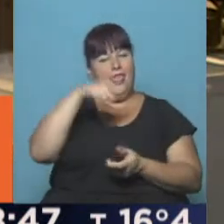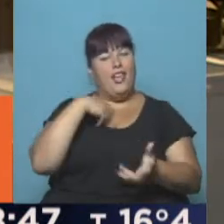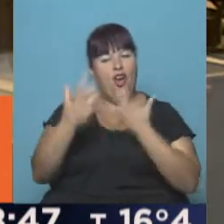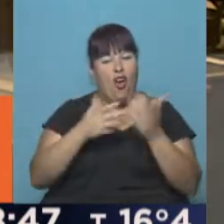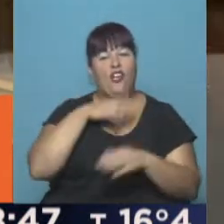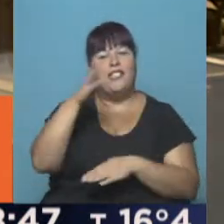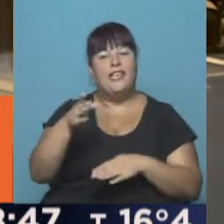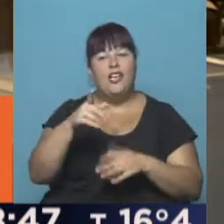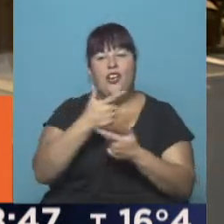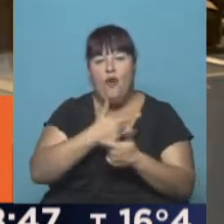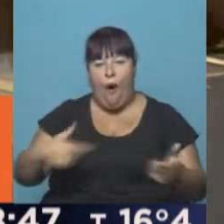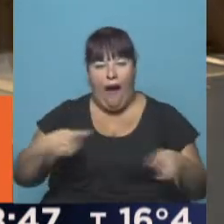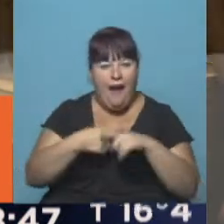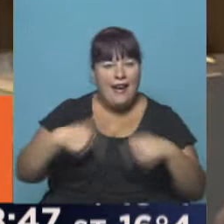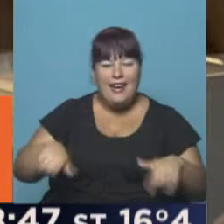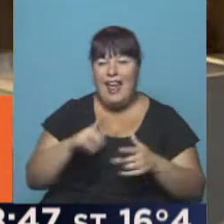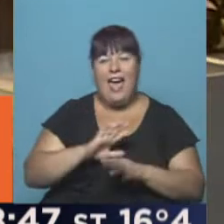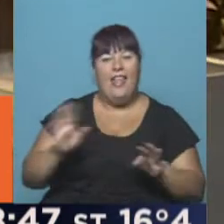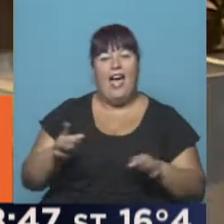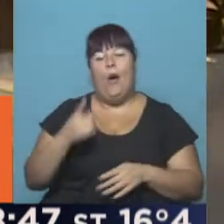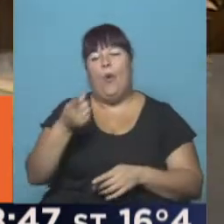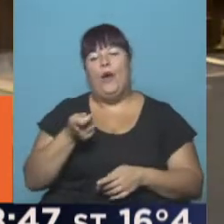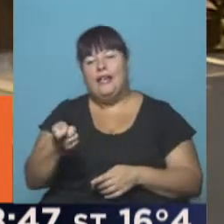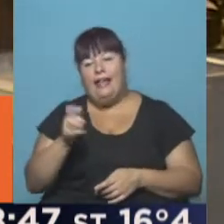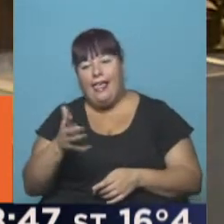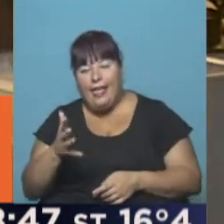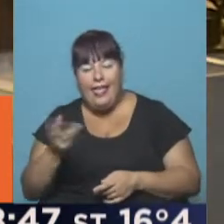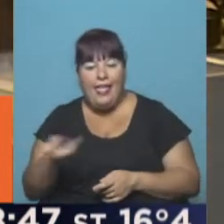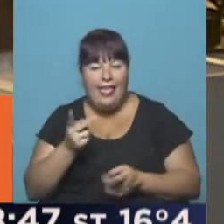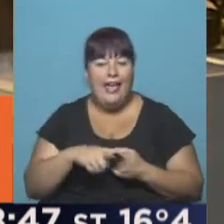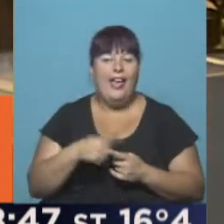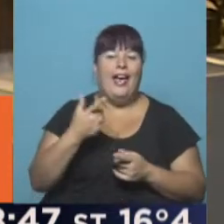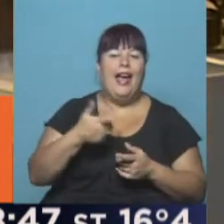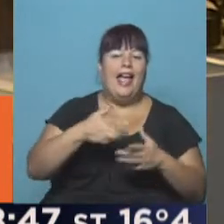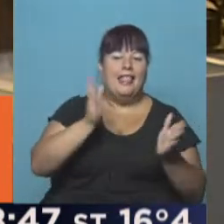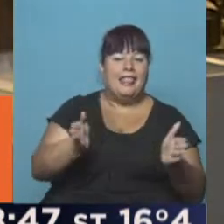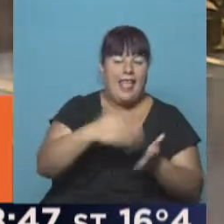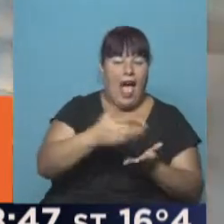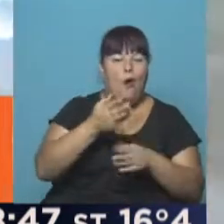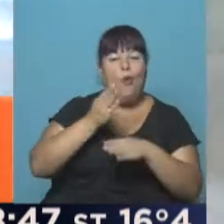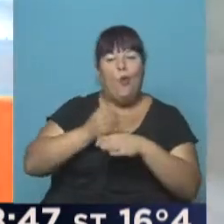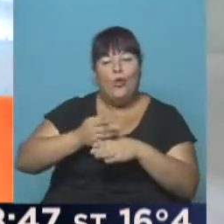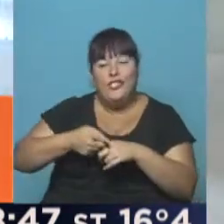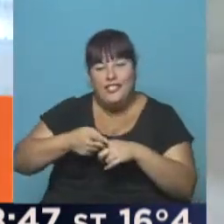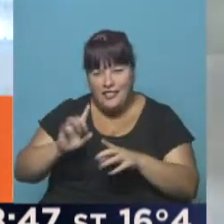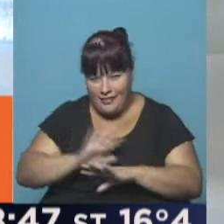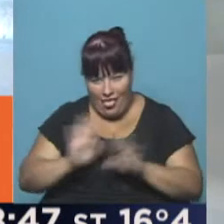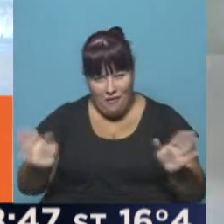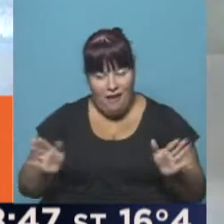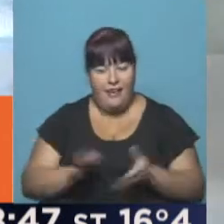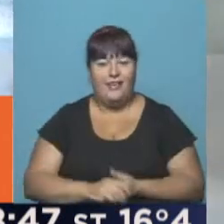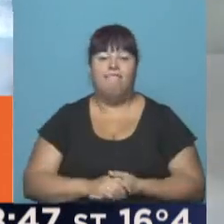cocinar a la casa de ellos no tenían nada. Tenían una sartén más o menos, una tabla, un cuchillo serruchito y nada